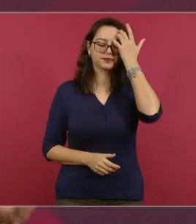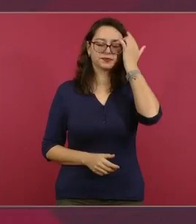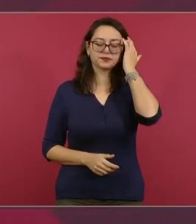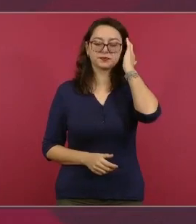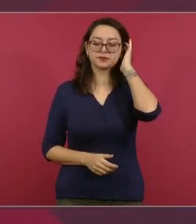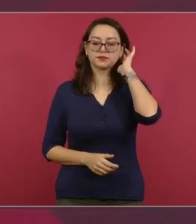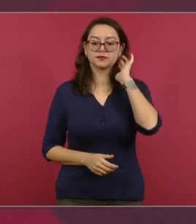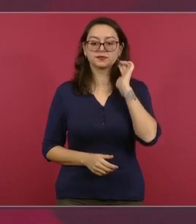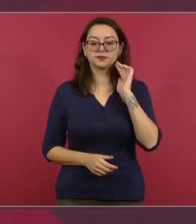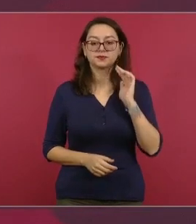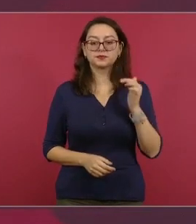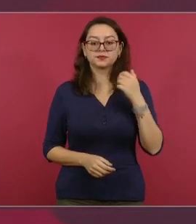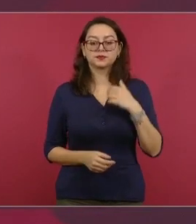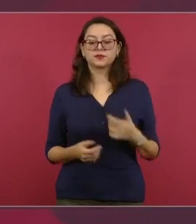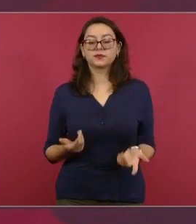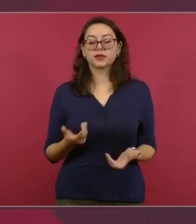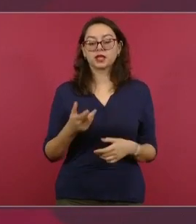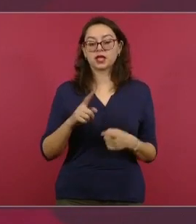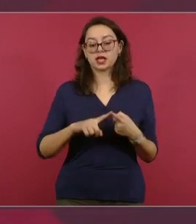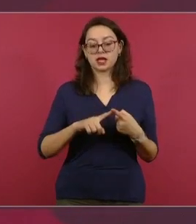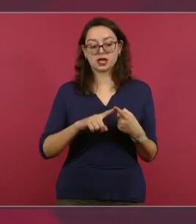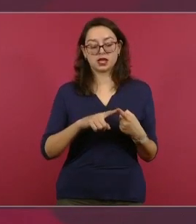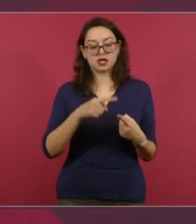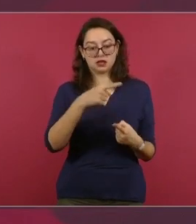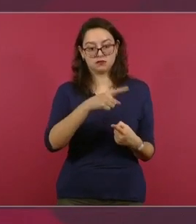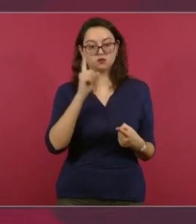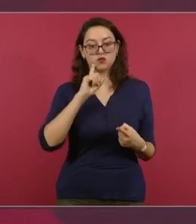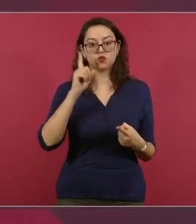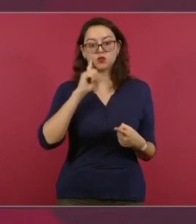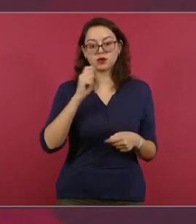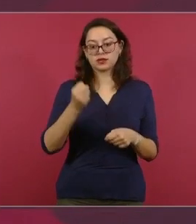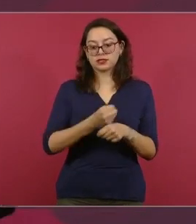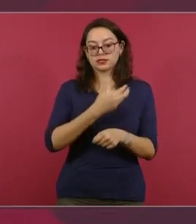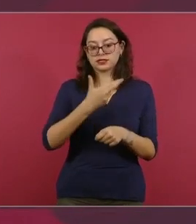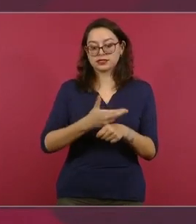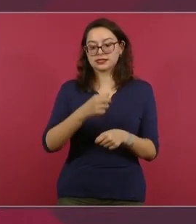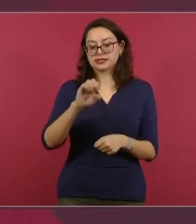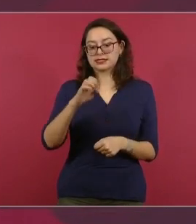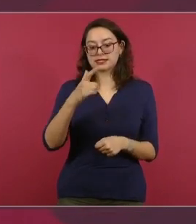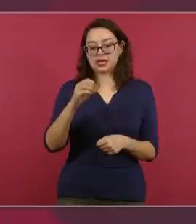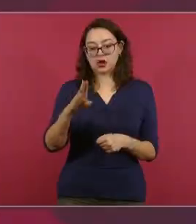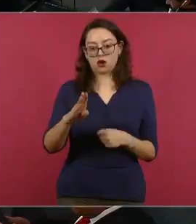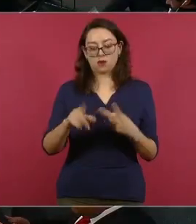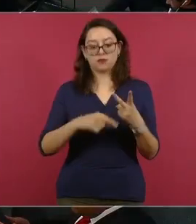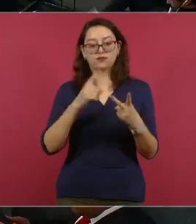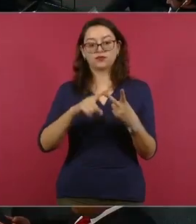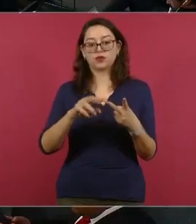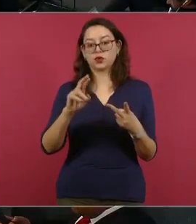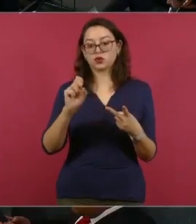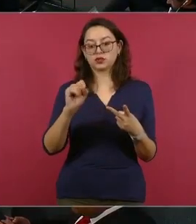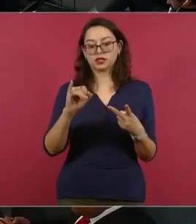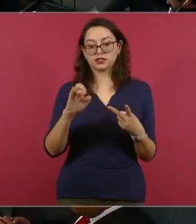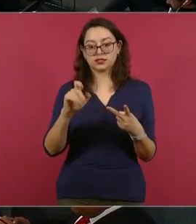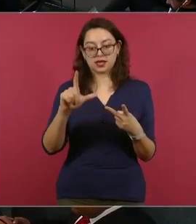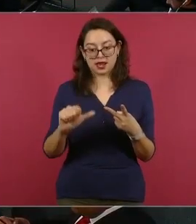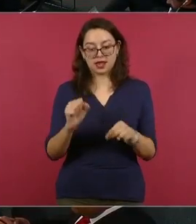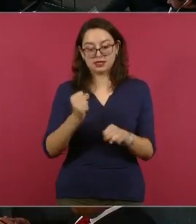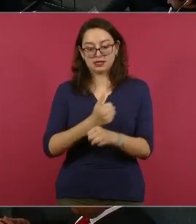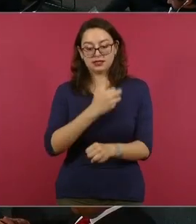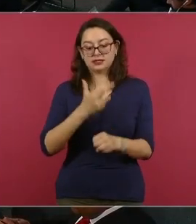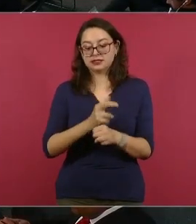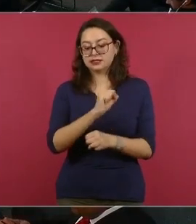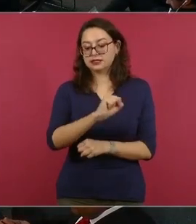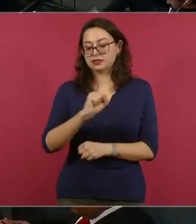La secretaria de Gobernación, Luisa María, y Rosa Isela, secretaria de Seguridad.